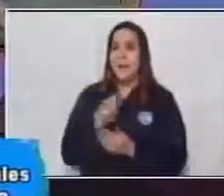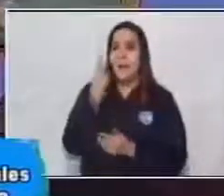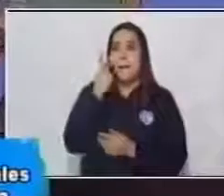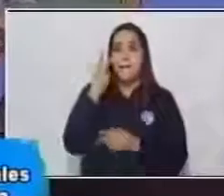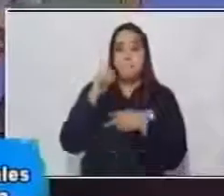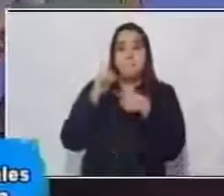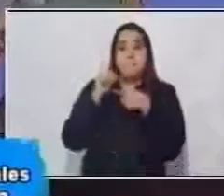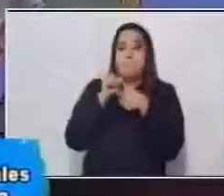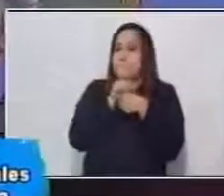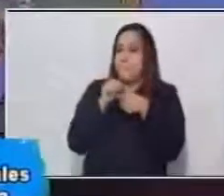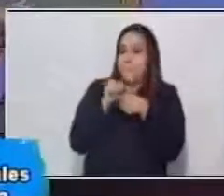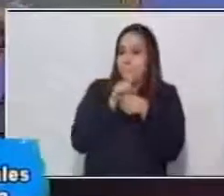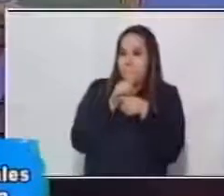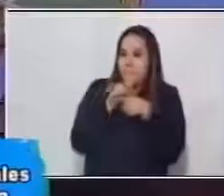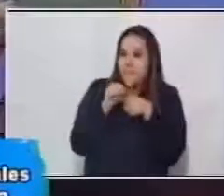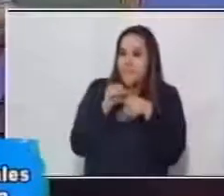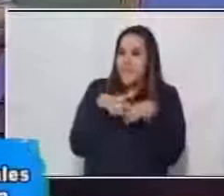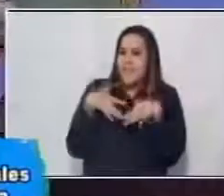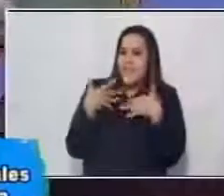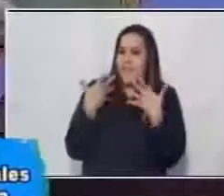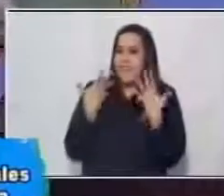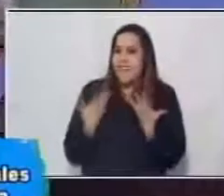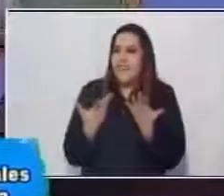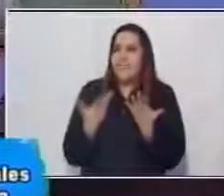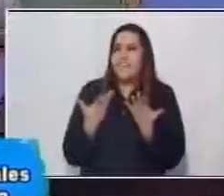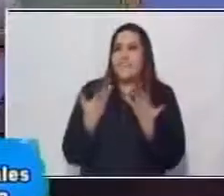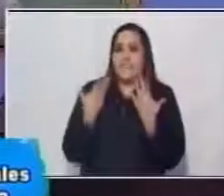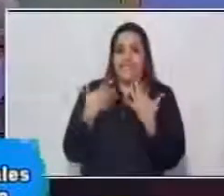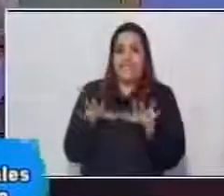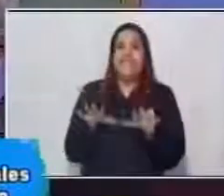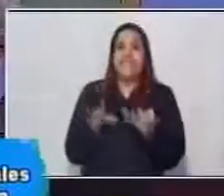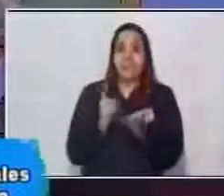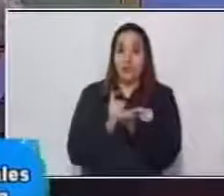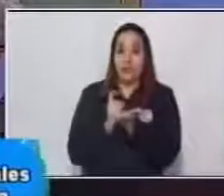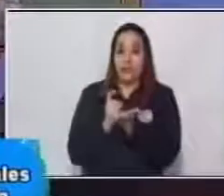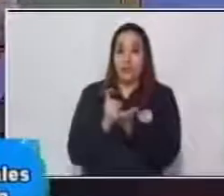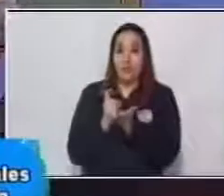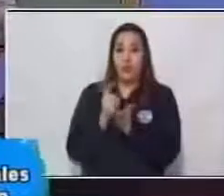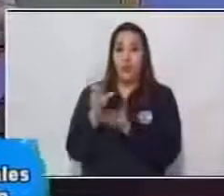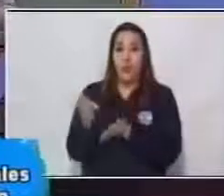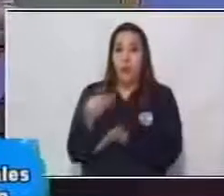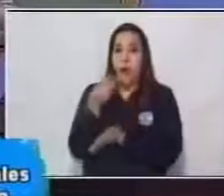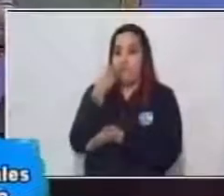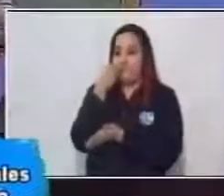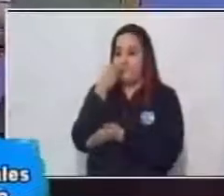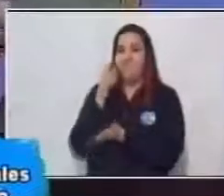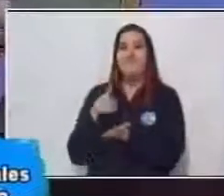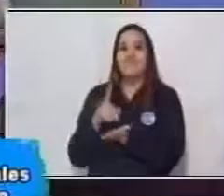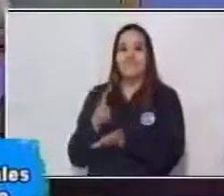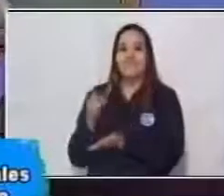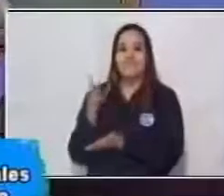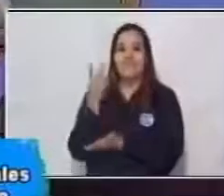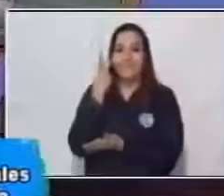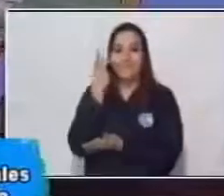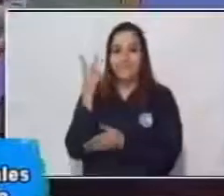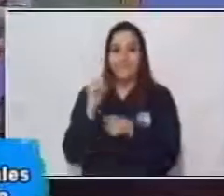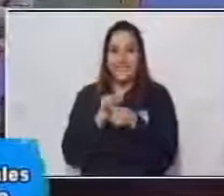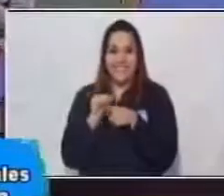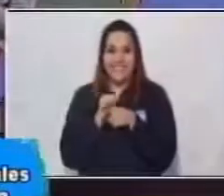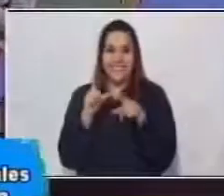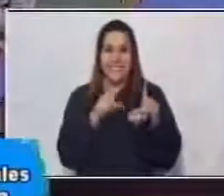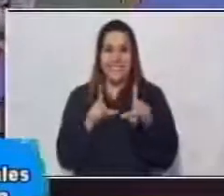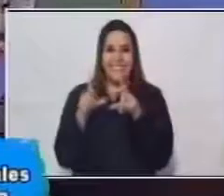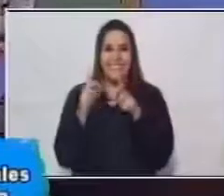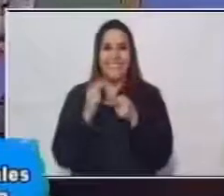repasar entonces con un delicioso gusanito que se va a comer nuestro amiguito el pez, repasando.